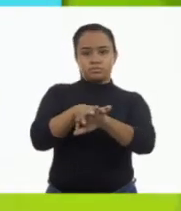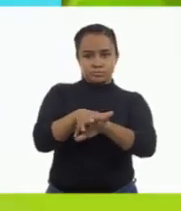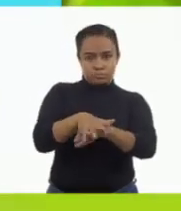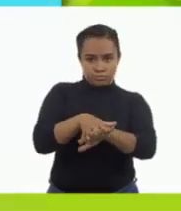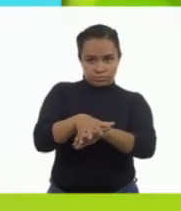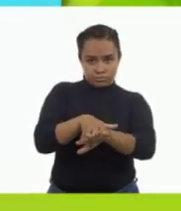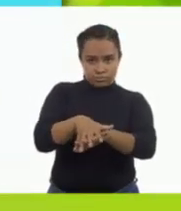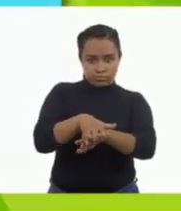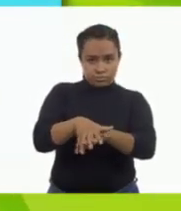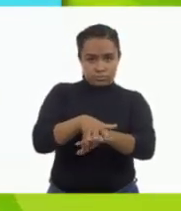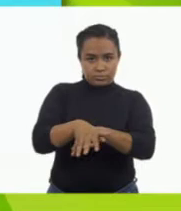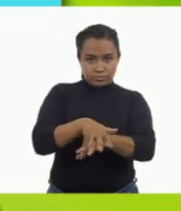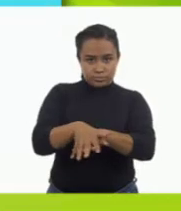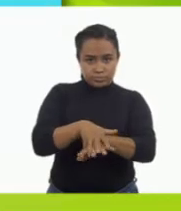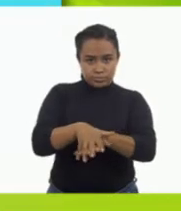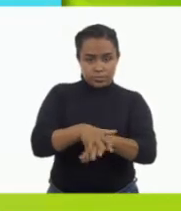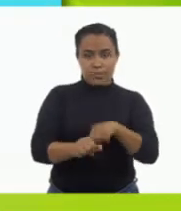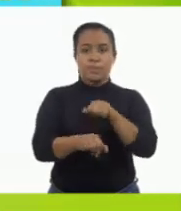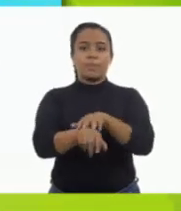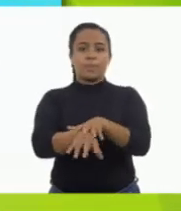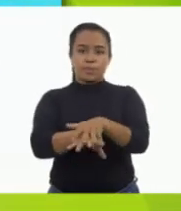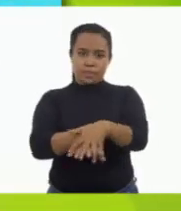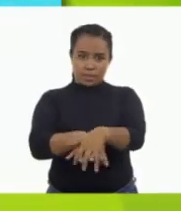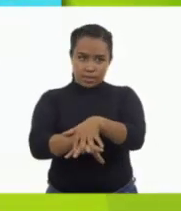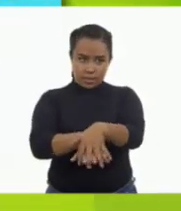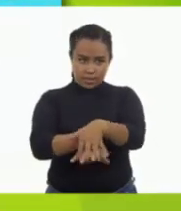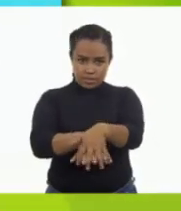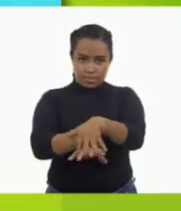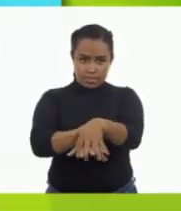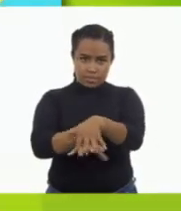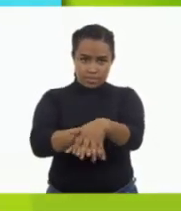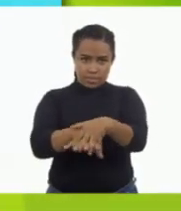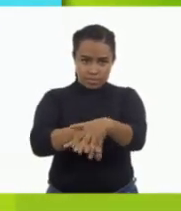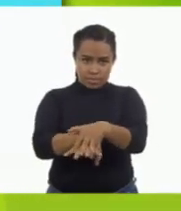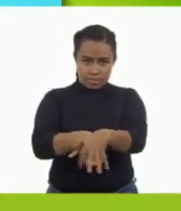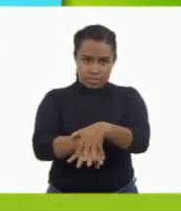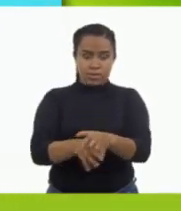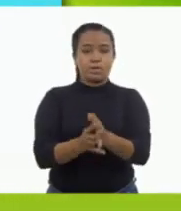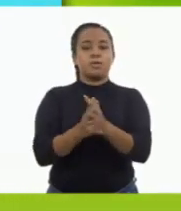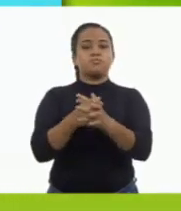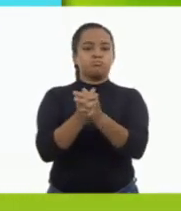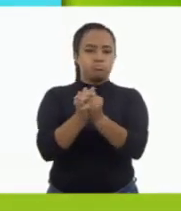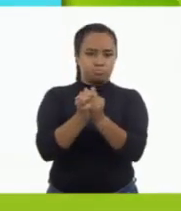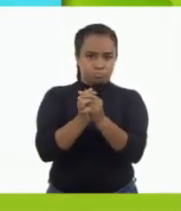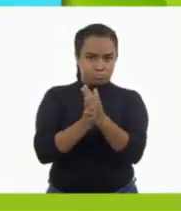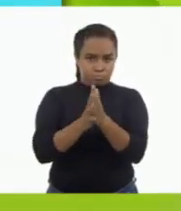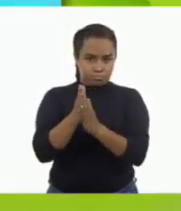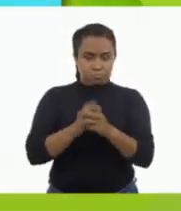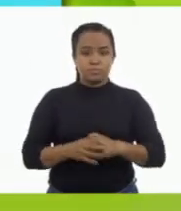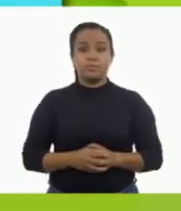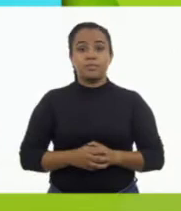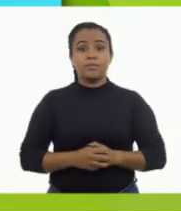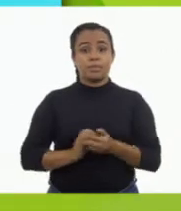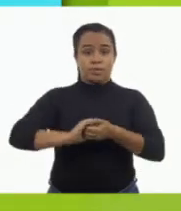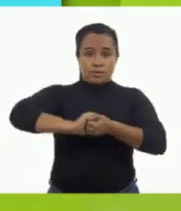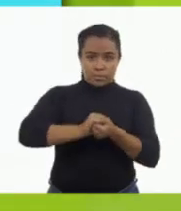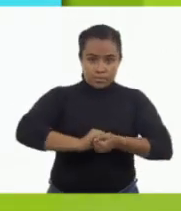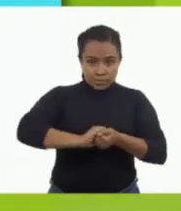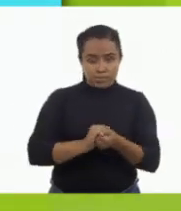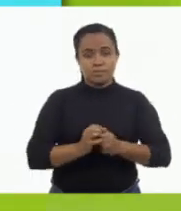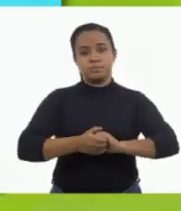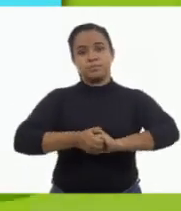de una de tus manos contra el dorso de la otra, entrelazando los dedos. Repite lo mismo con la otra mano. Frota los